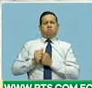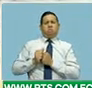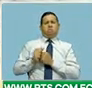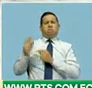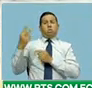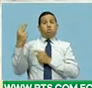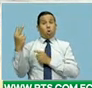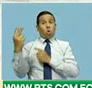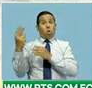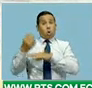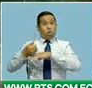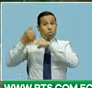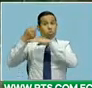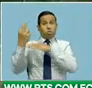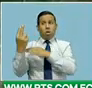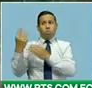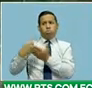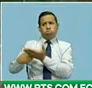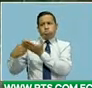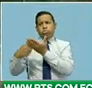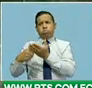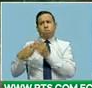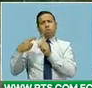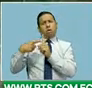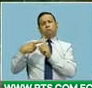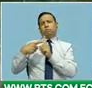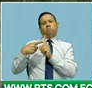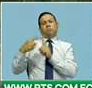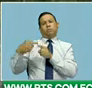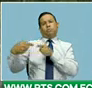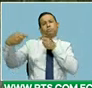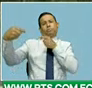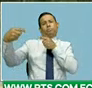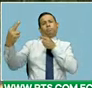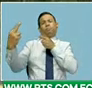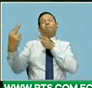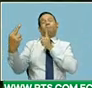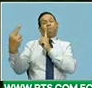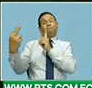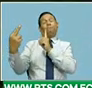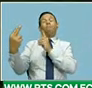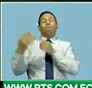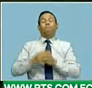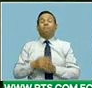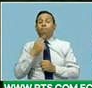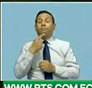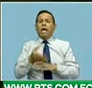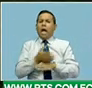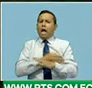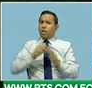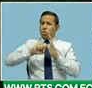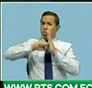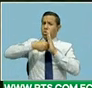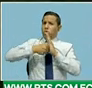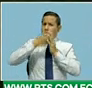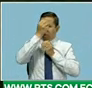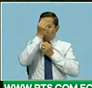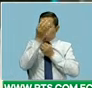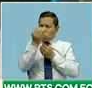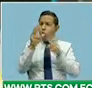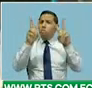de los procesados. En febrero de 2018, la Contraloría General del Estado emitió un informe con responsabilidad